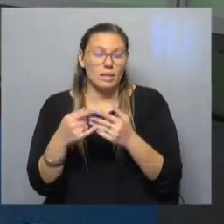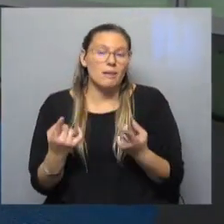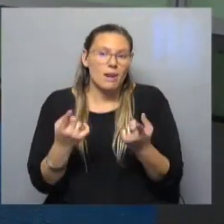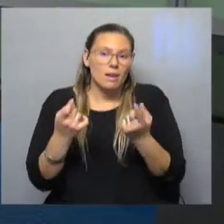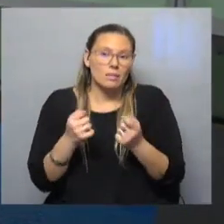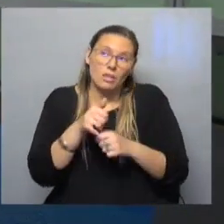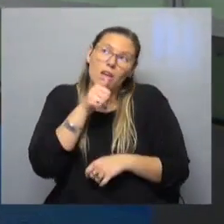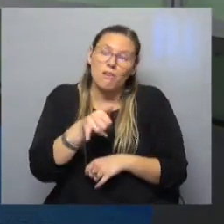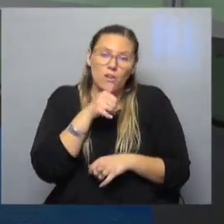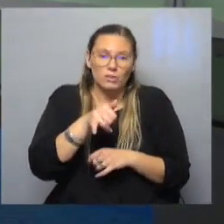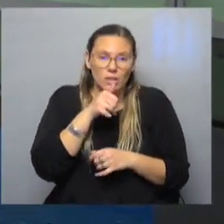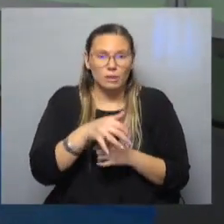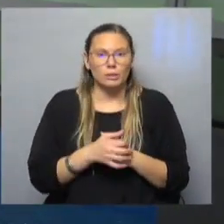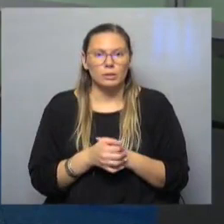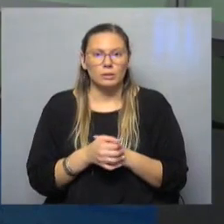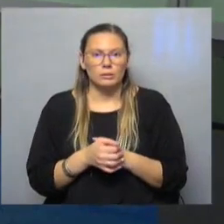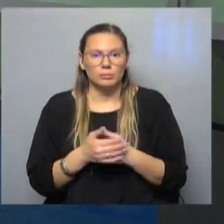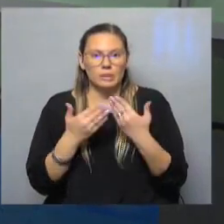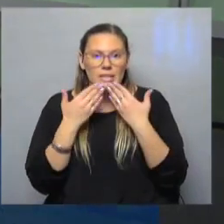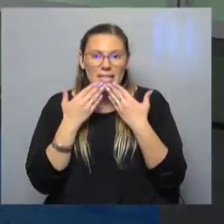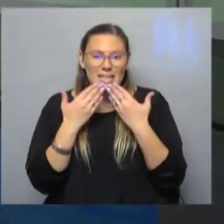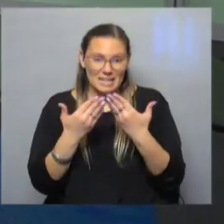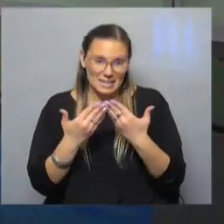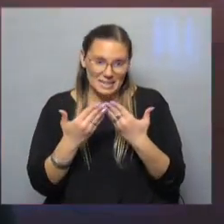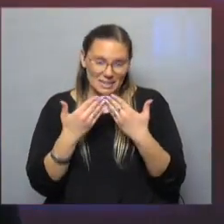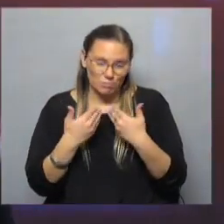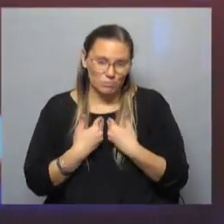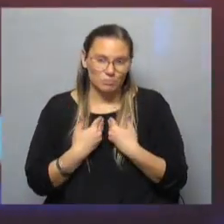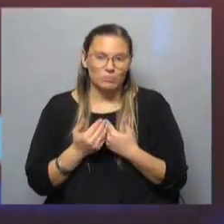necesidad de contar? Bueno, gracias por tu pregunta.